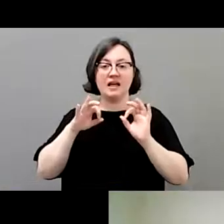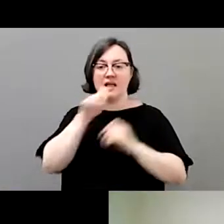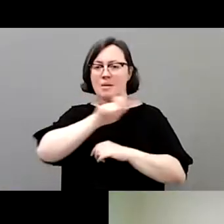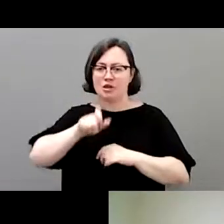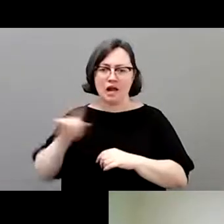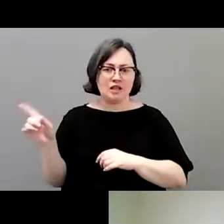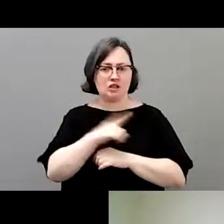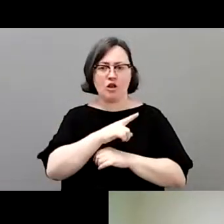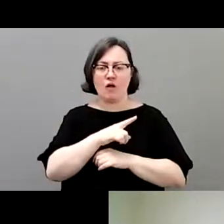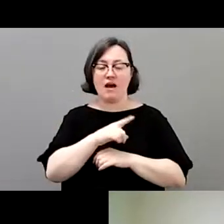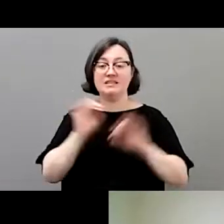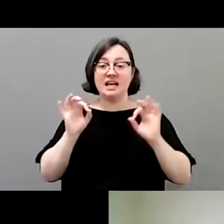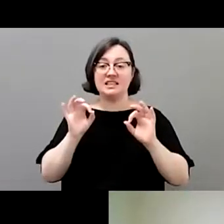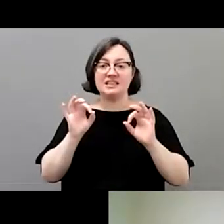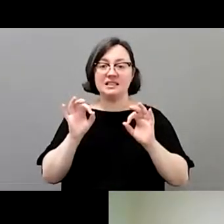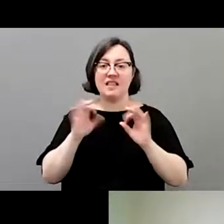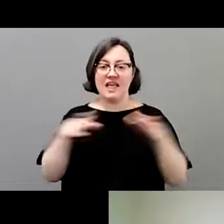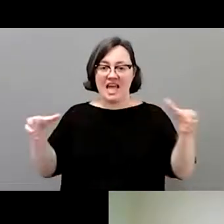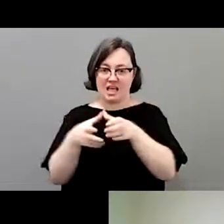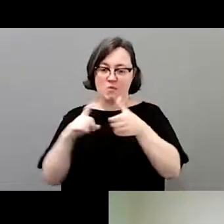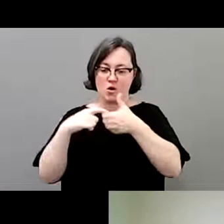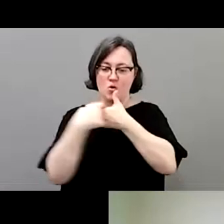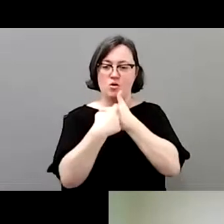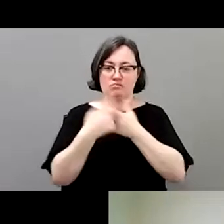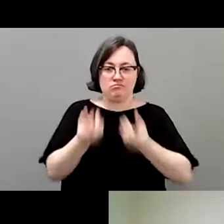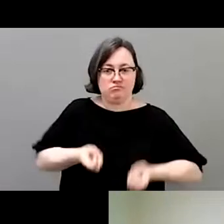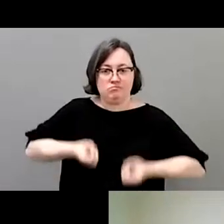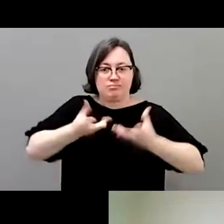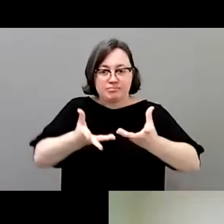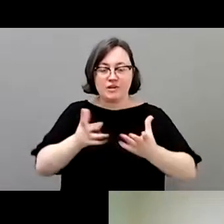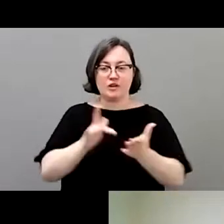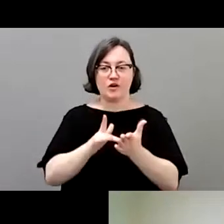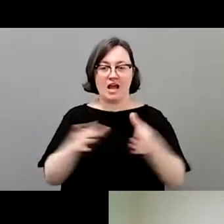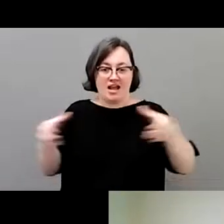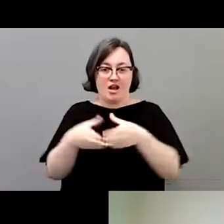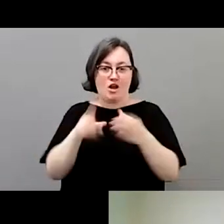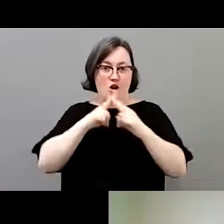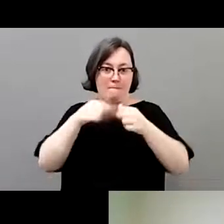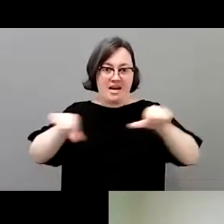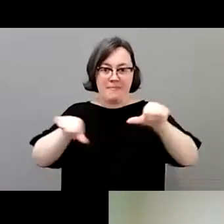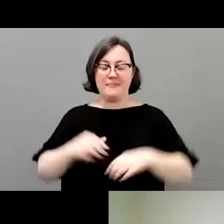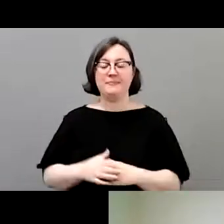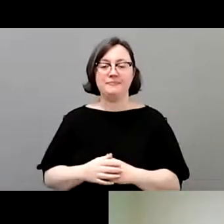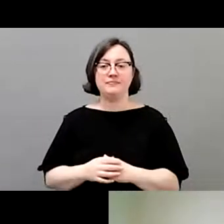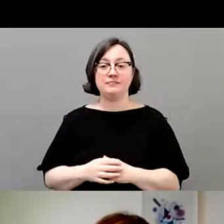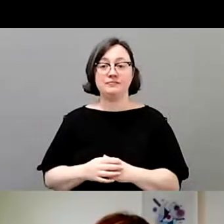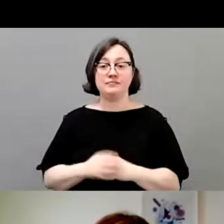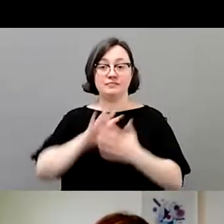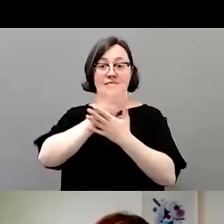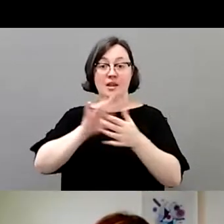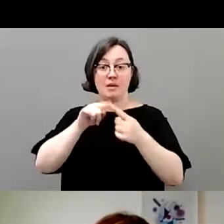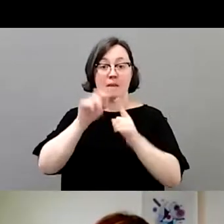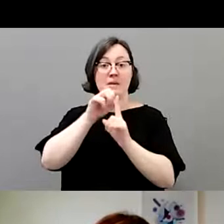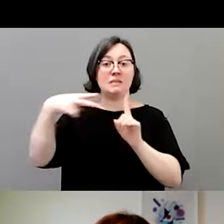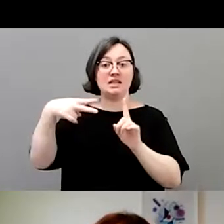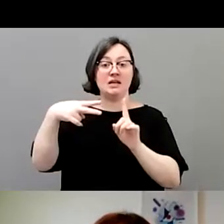personas que integran el equipo, ¿no? que llamamos. Por un lado tenemos la